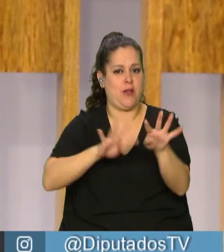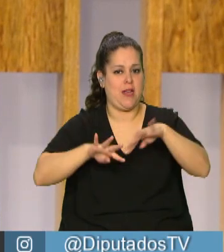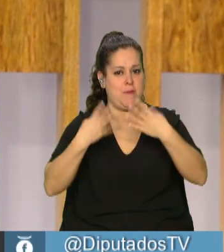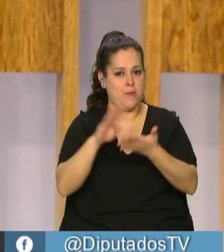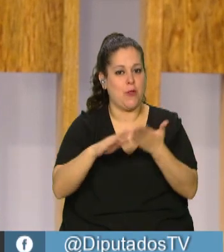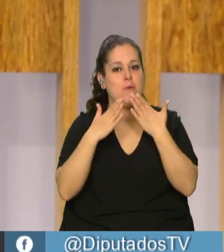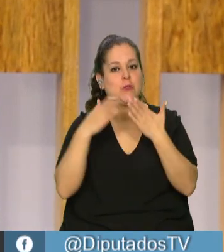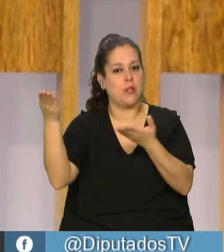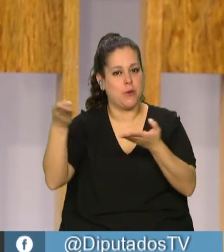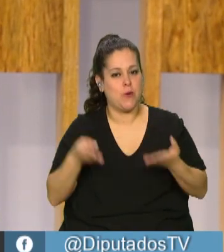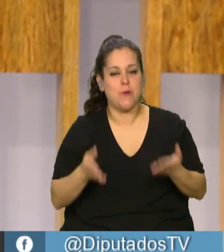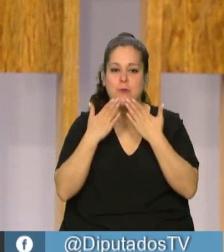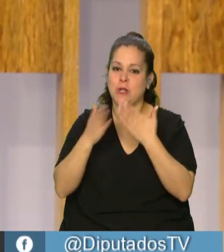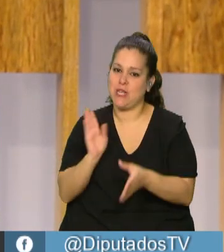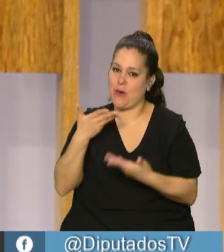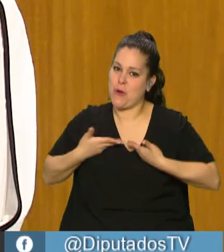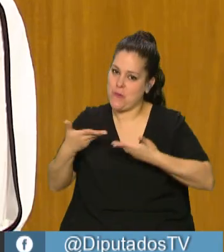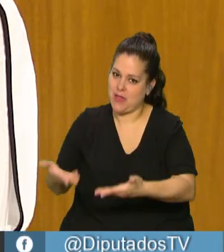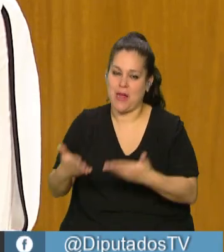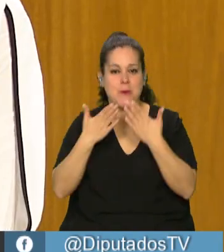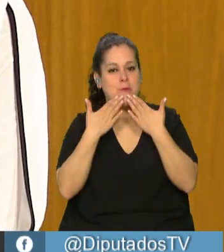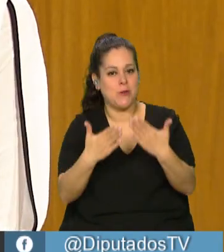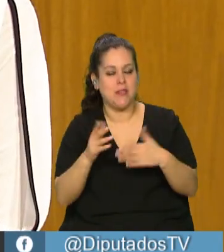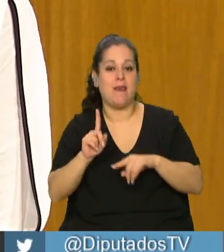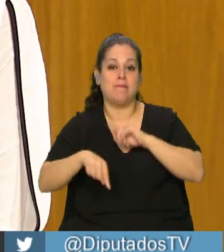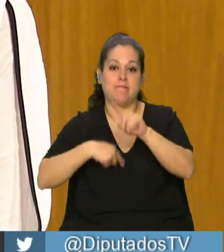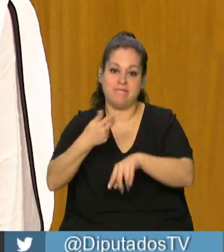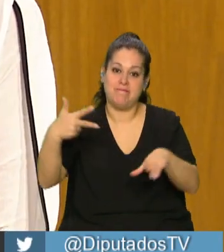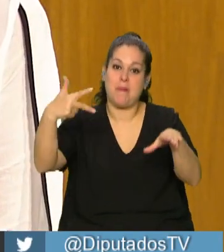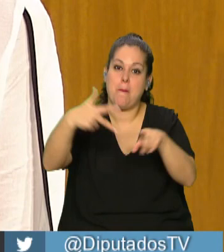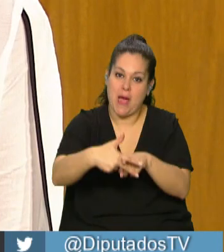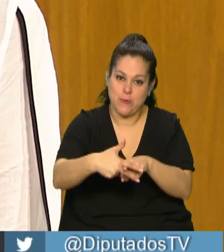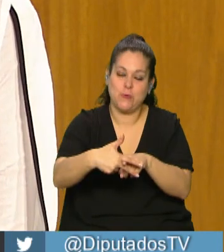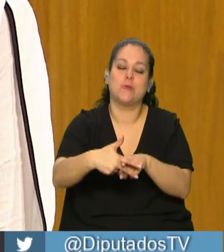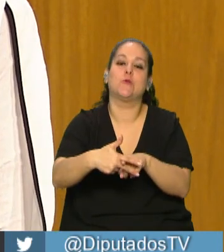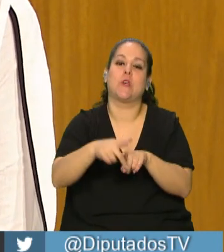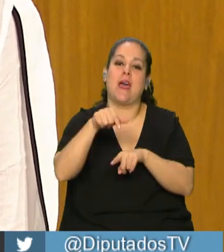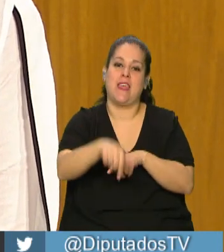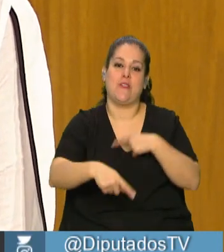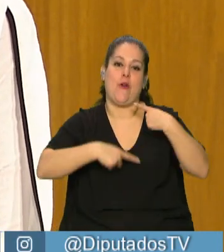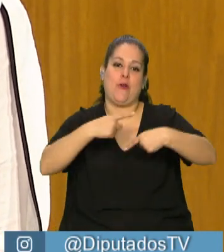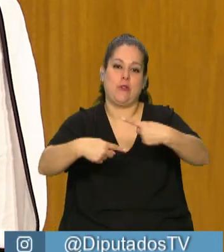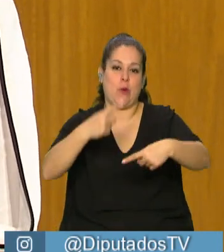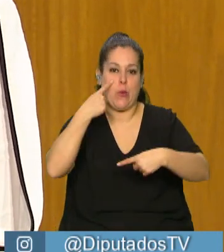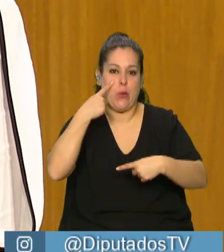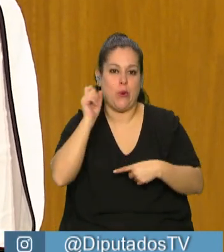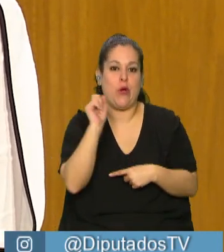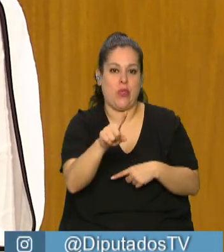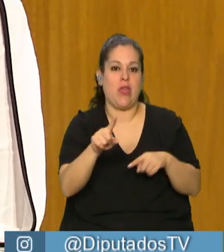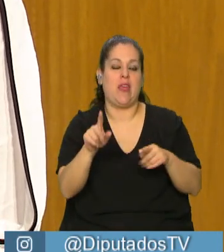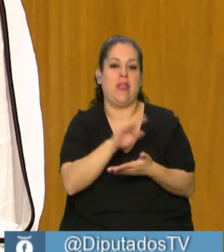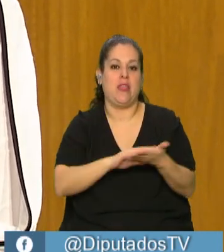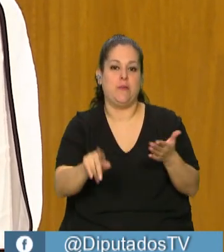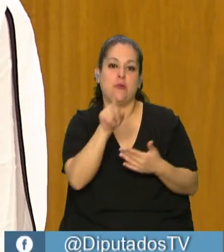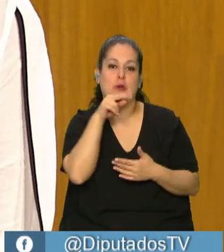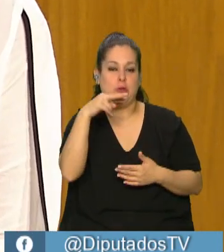Parlamentario. Muchas gracias por haber participado. Gracias a todos. Nosotros nos vamos a otra pequeña pausa nomás aquí en la continuidad del vivo de Diputados TV